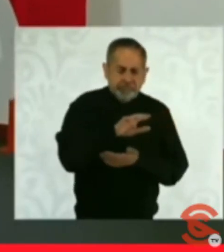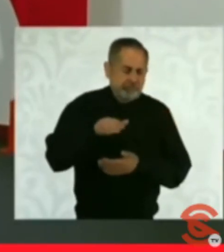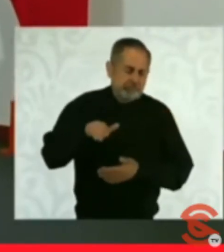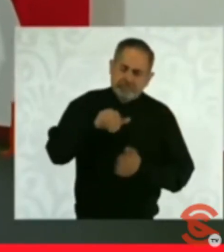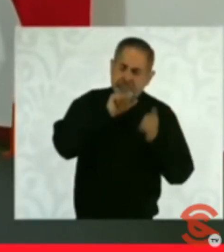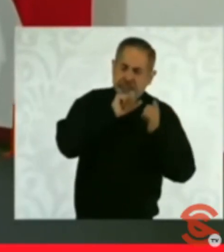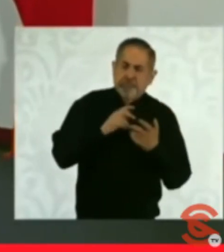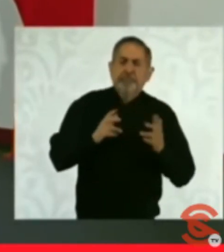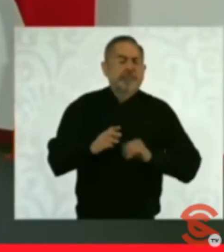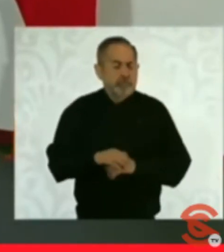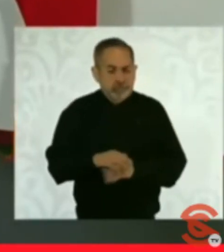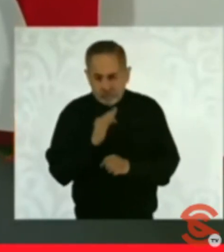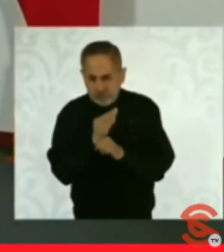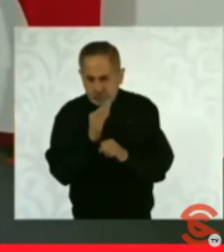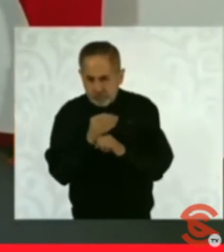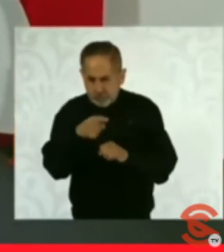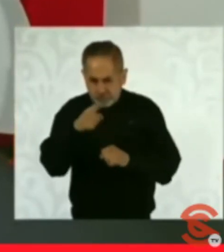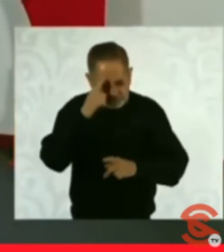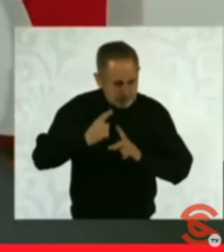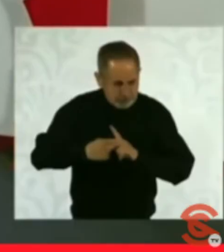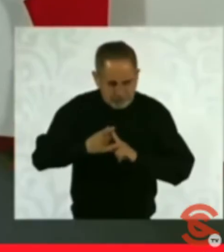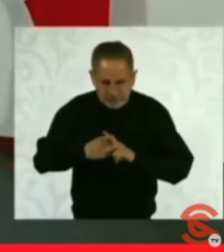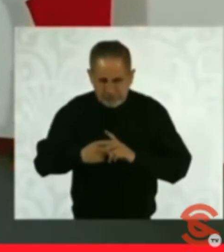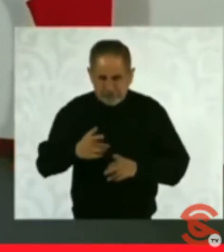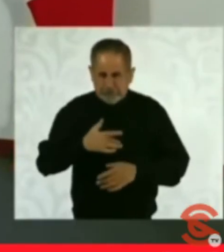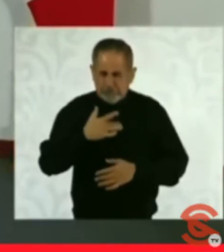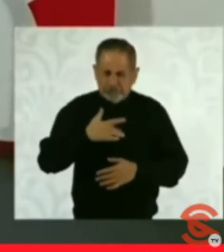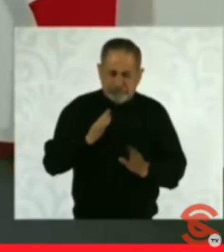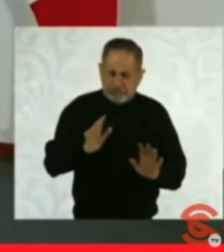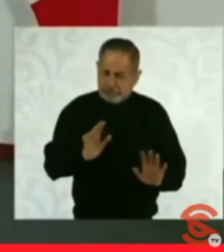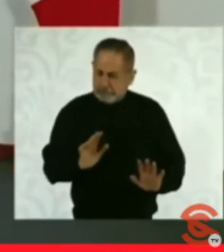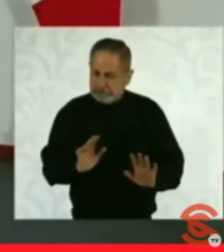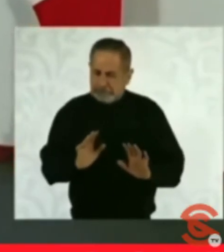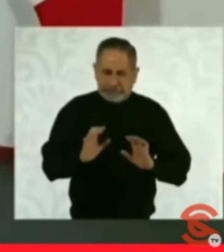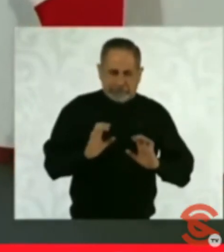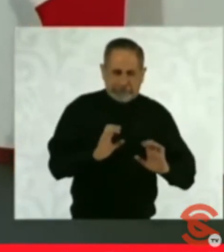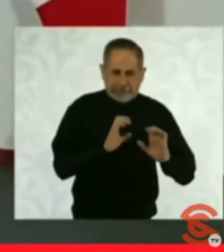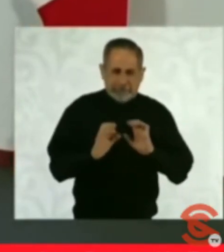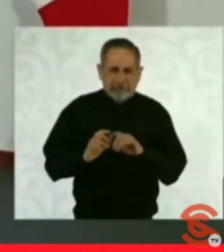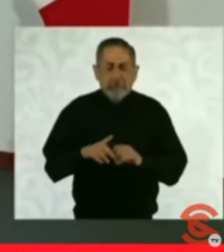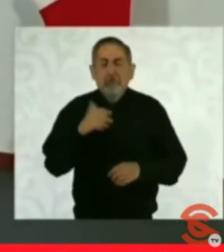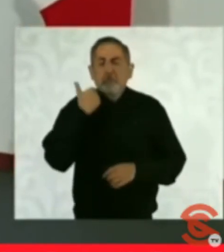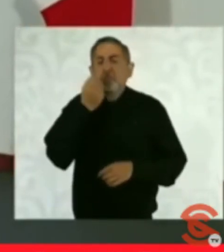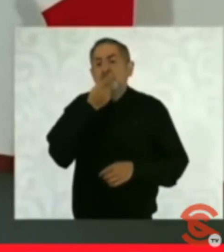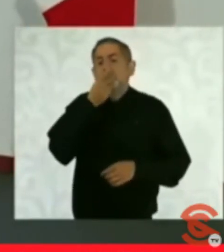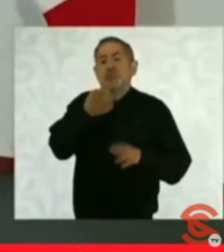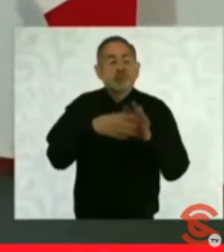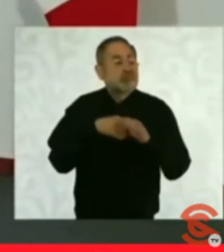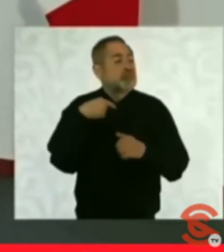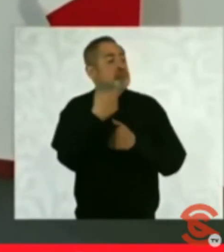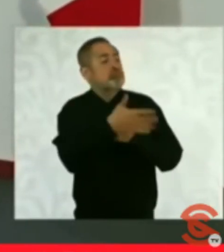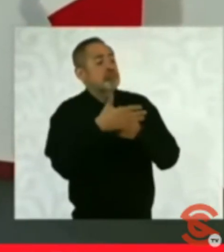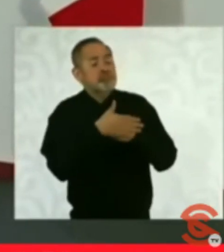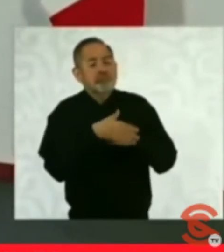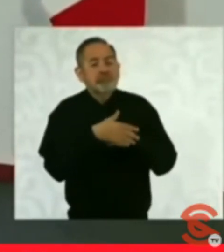Estamos todavía revisando los números porque no queremos dar un número que